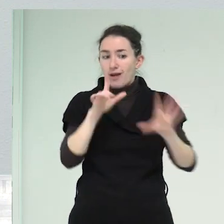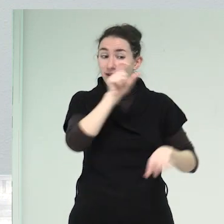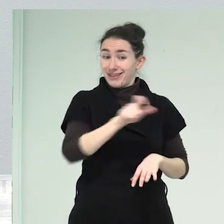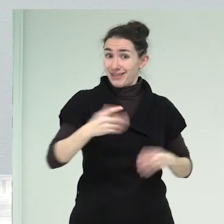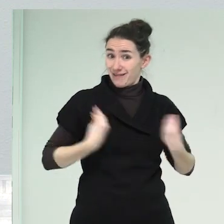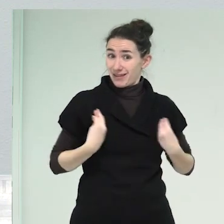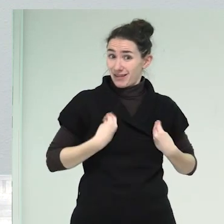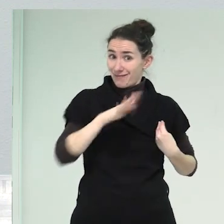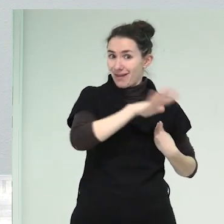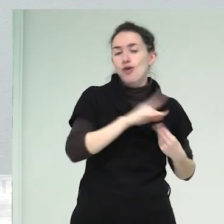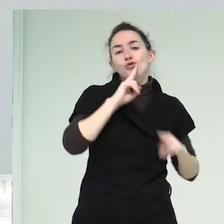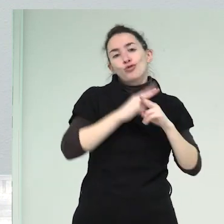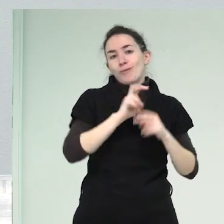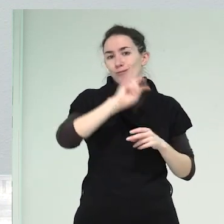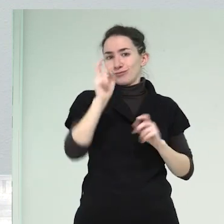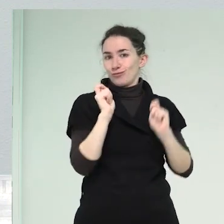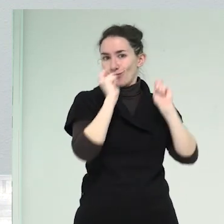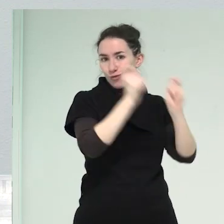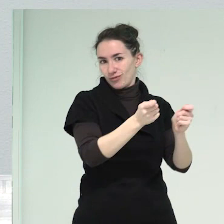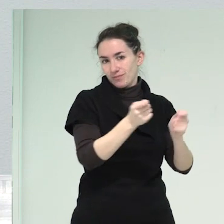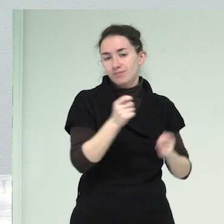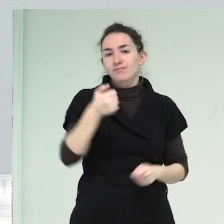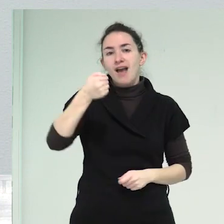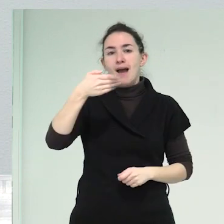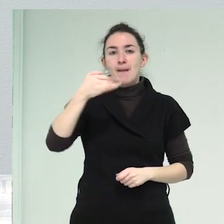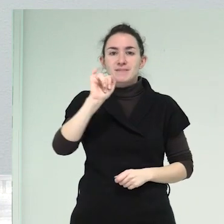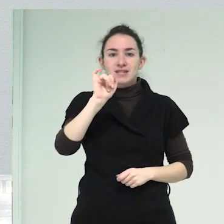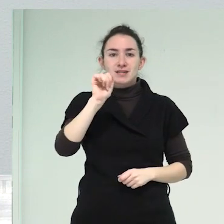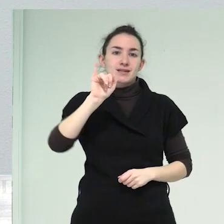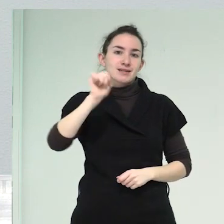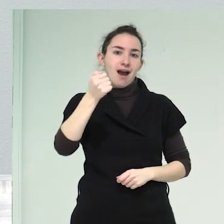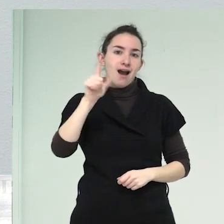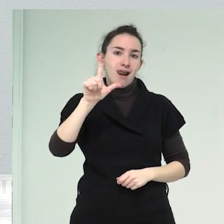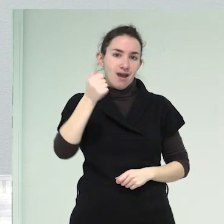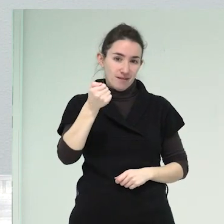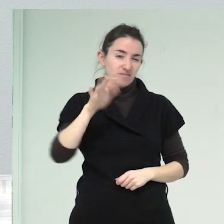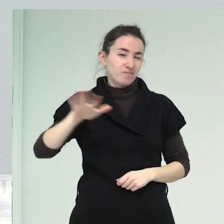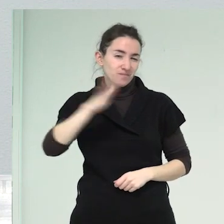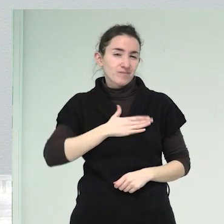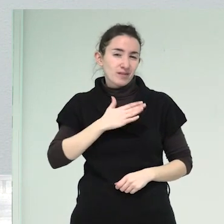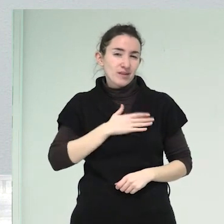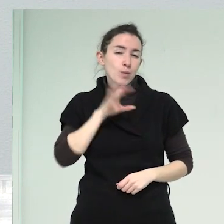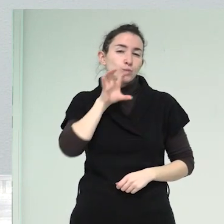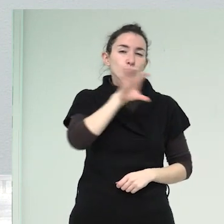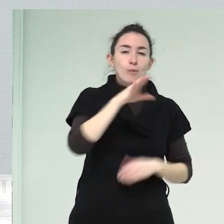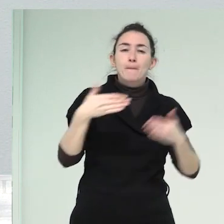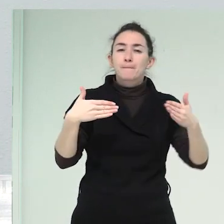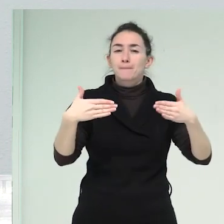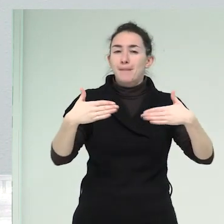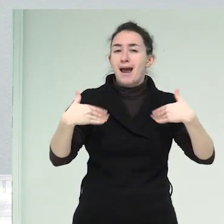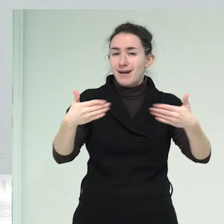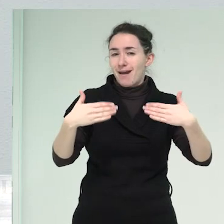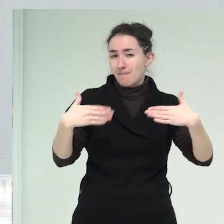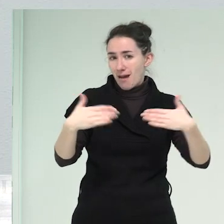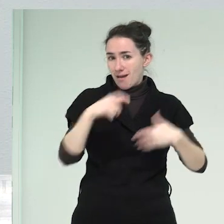dado otros nombres. Por ejemplo, a Villa Ayala lo llamaban los indígenas de los pueblos cunas en Panamá. En el